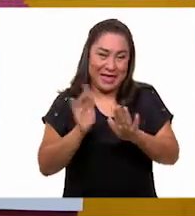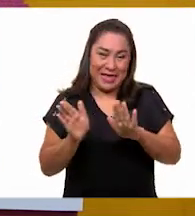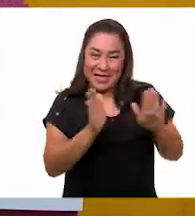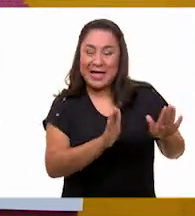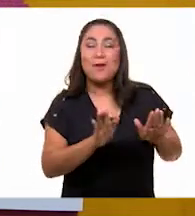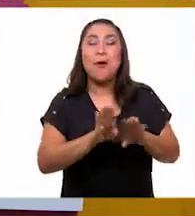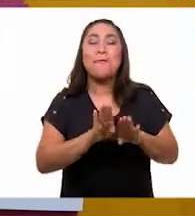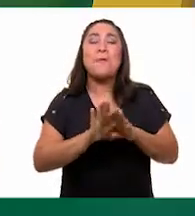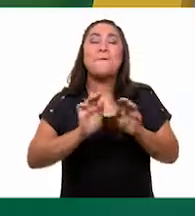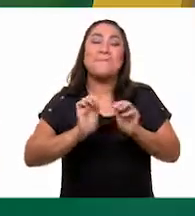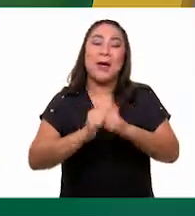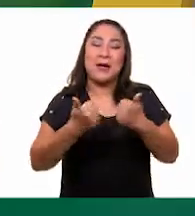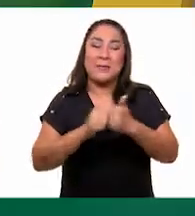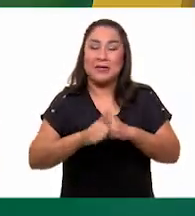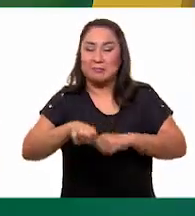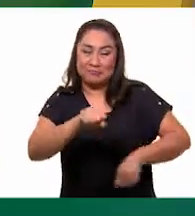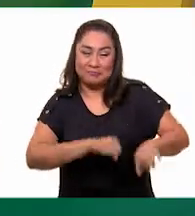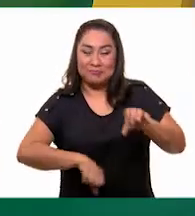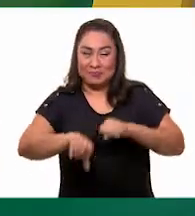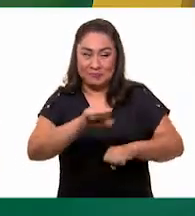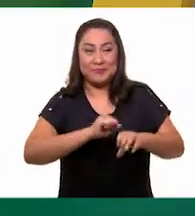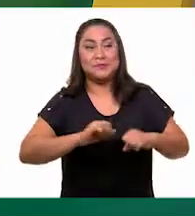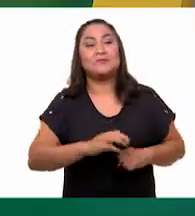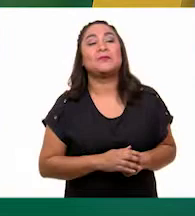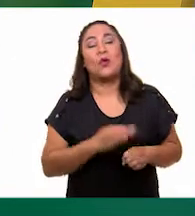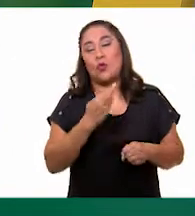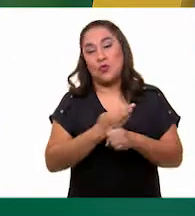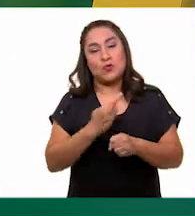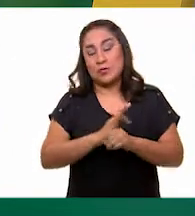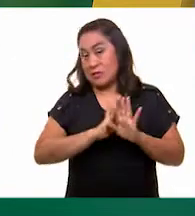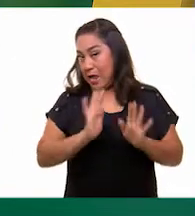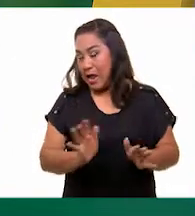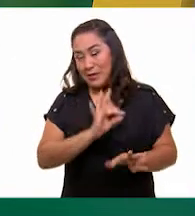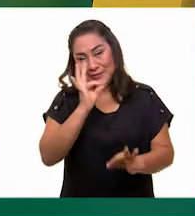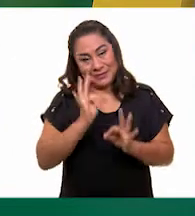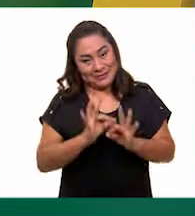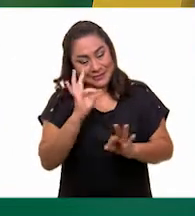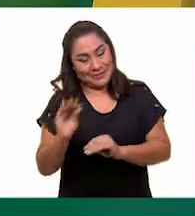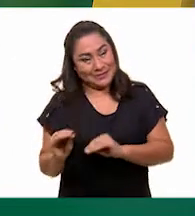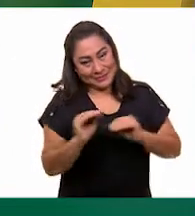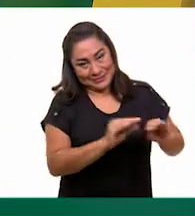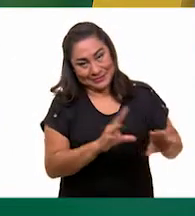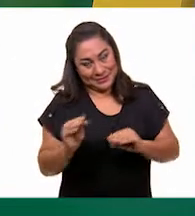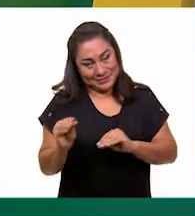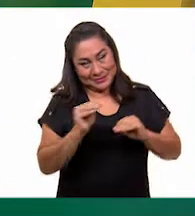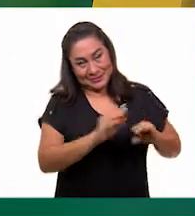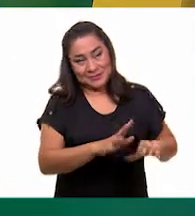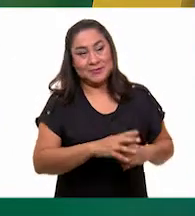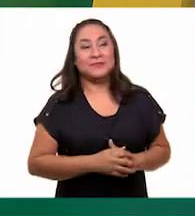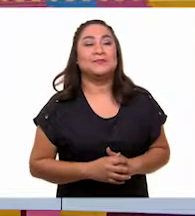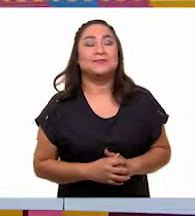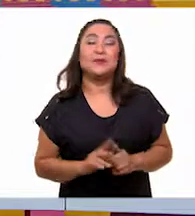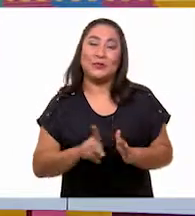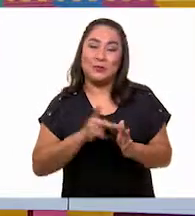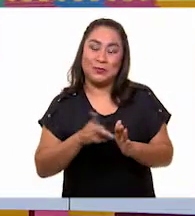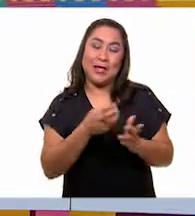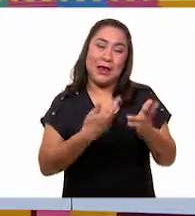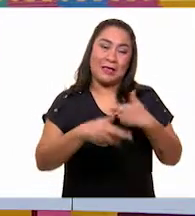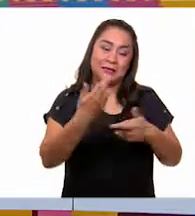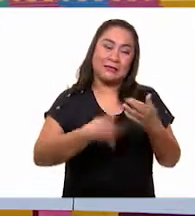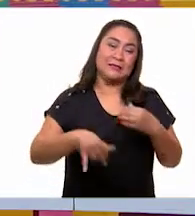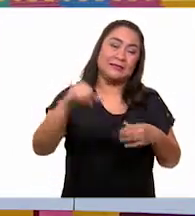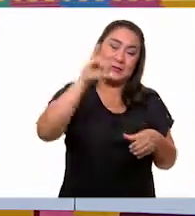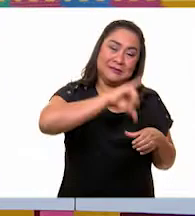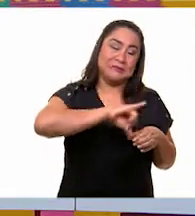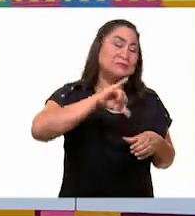¿verdad? Perfecto, muy bien. Entonces ya no vamos a necesitar nuestras botellas, vamos a regresar contenido, porque ya no vamos